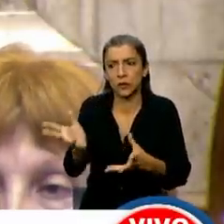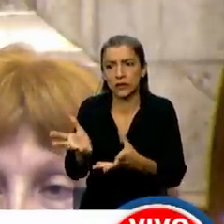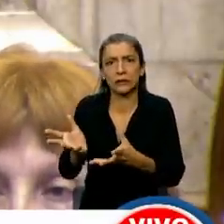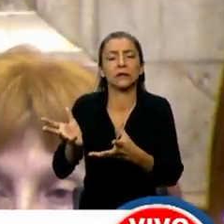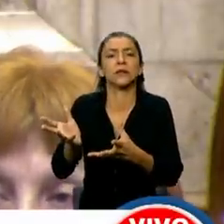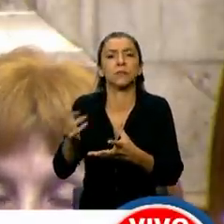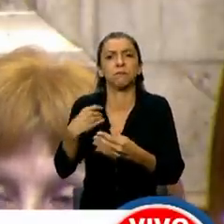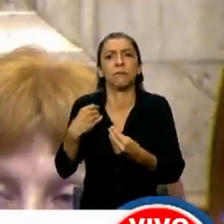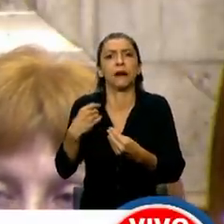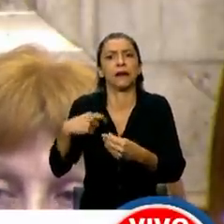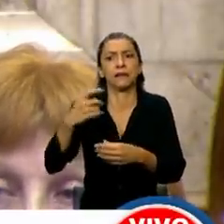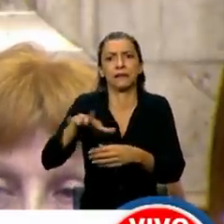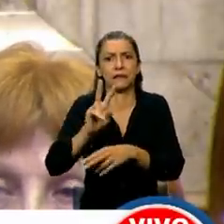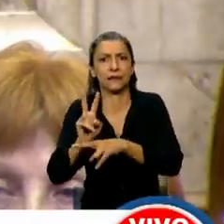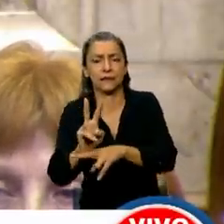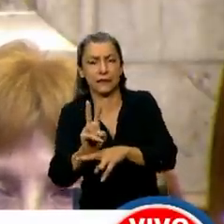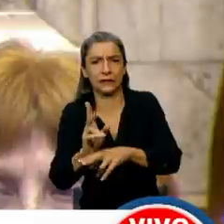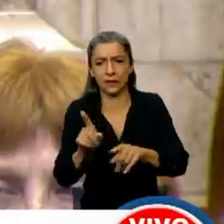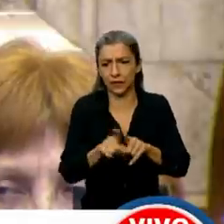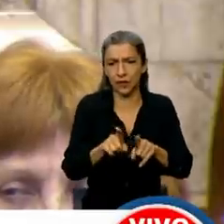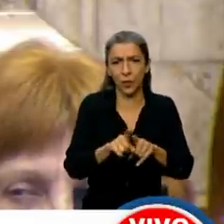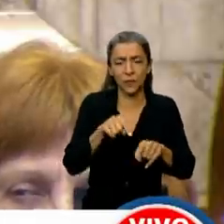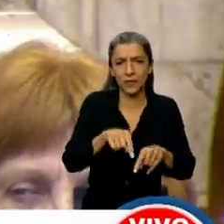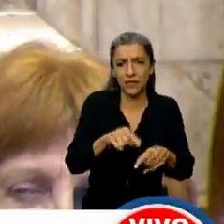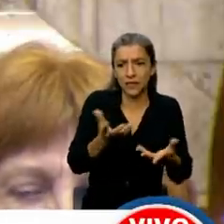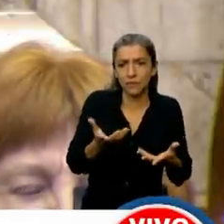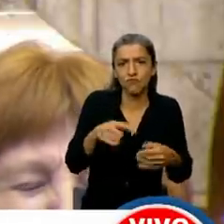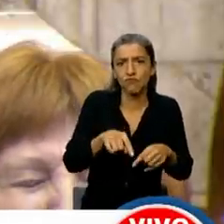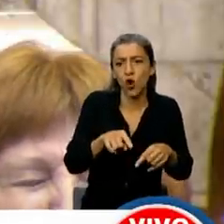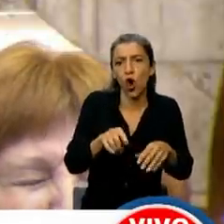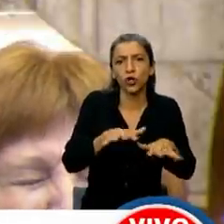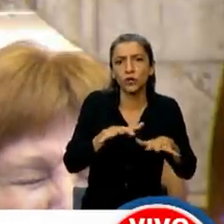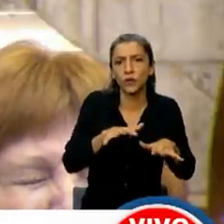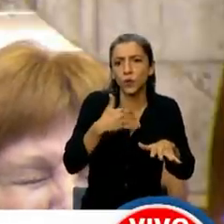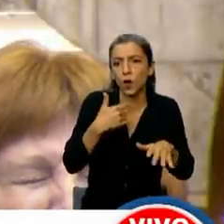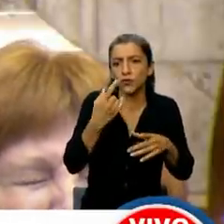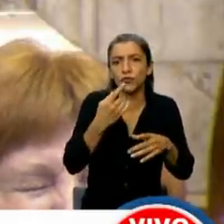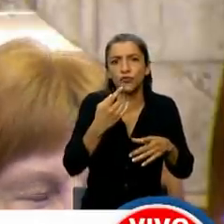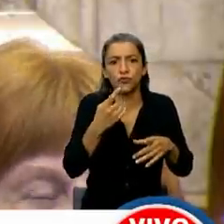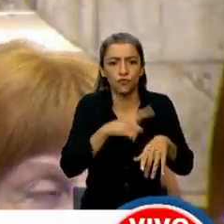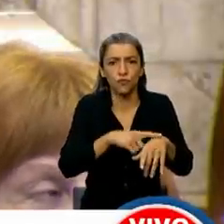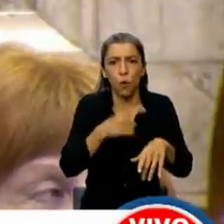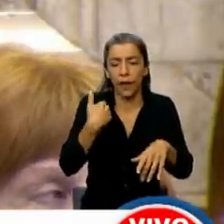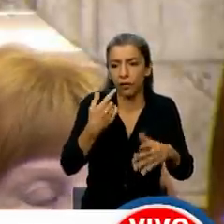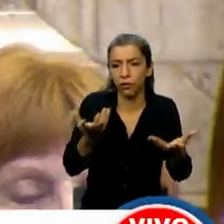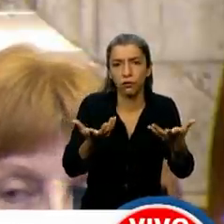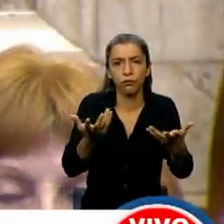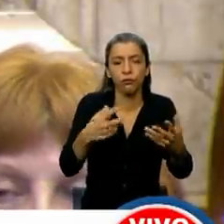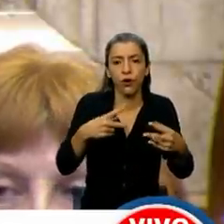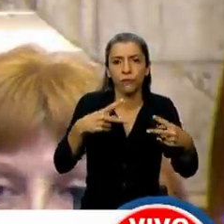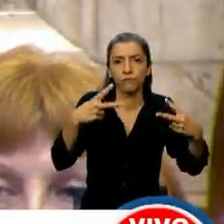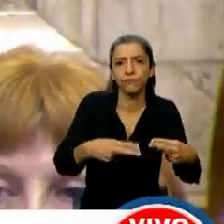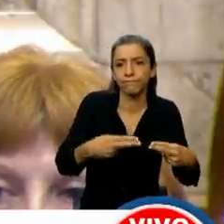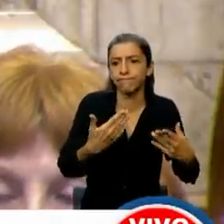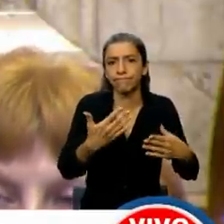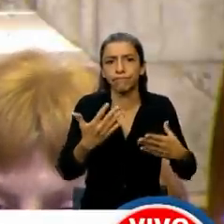en un marco que había que restringir para poder salvar las vidas humanas mire señor presidente yo soy